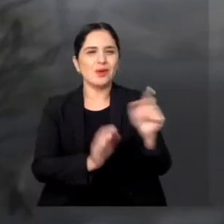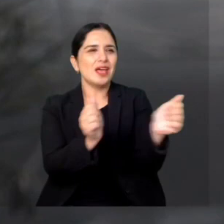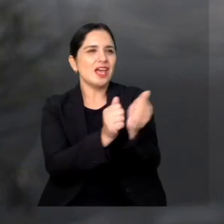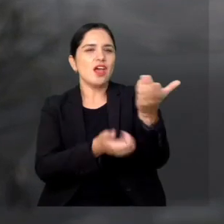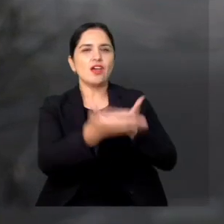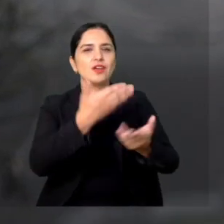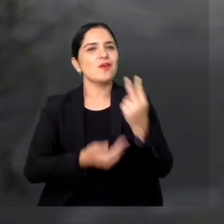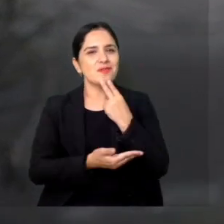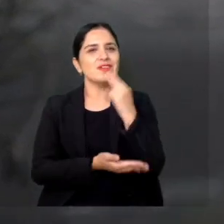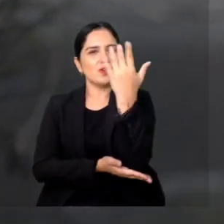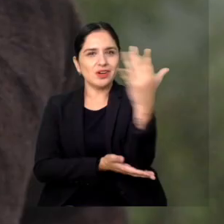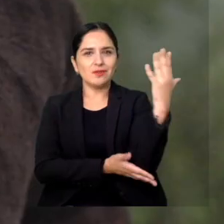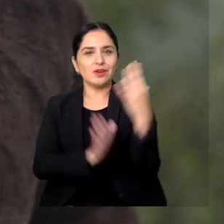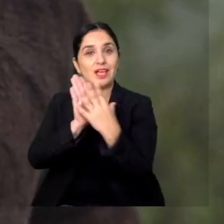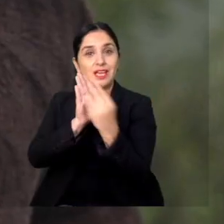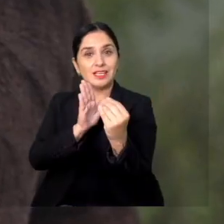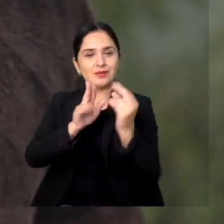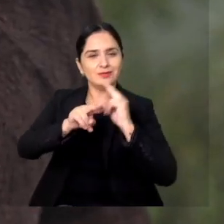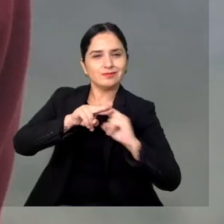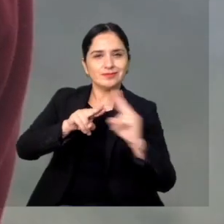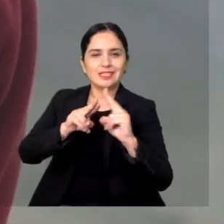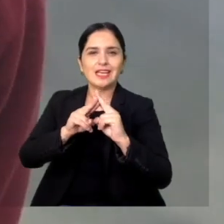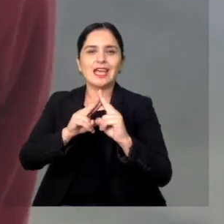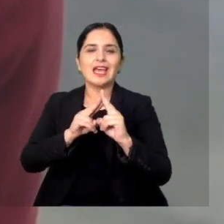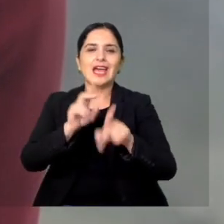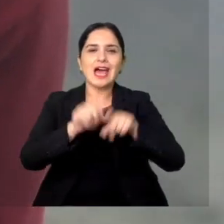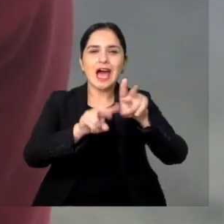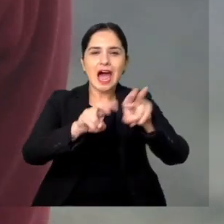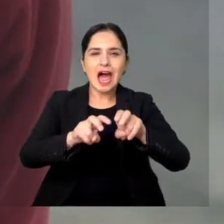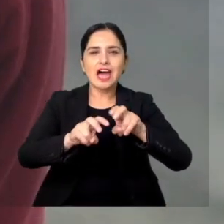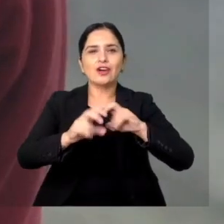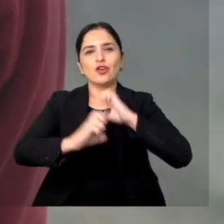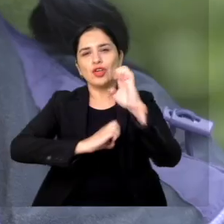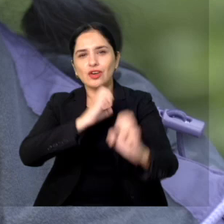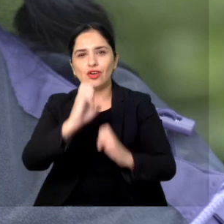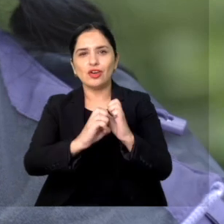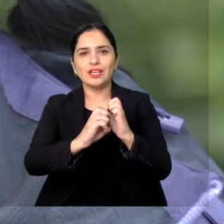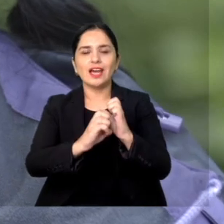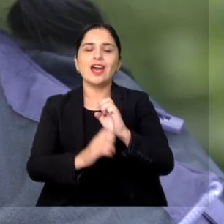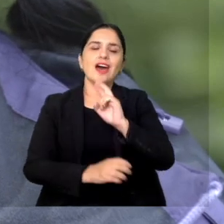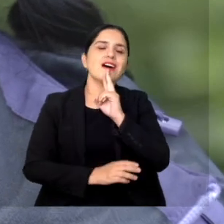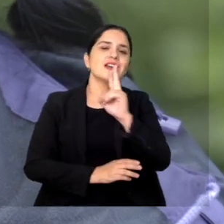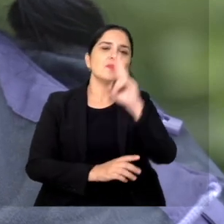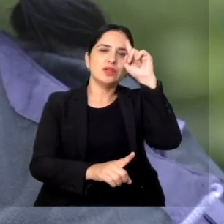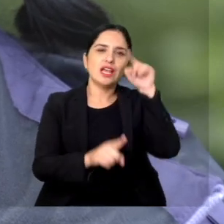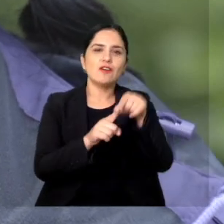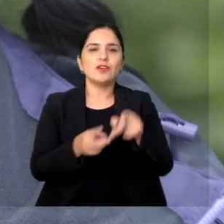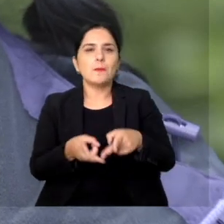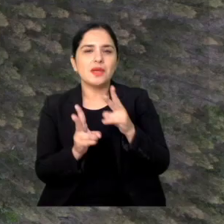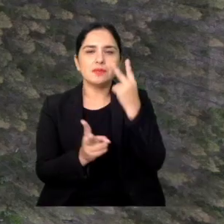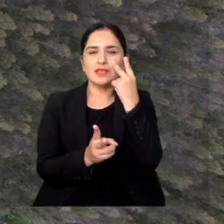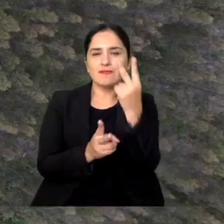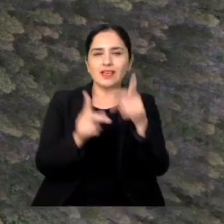convivir con él, y en ese sentido el modelo de restauración agroecológica responde a ese